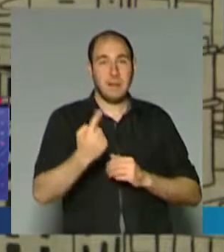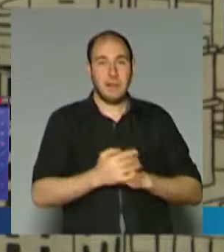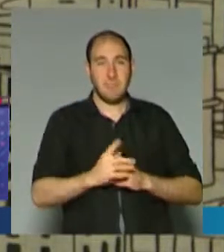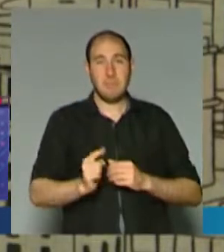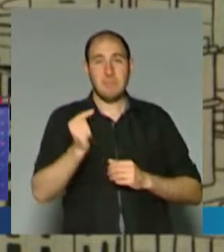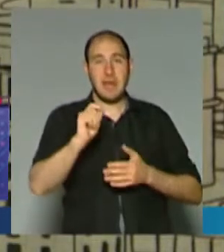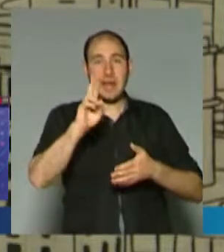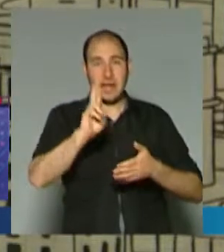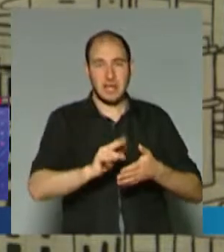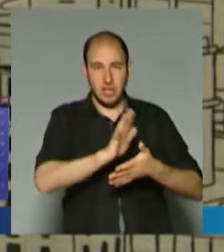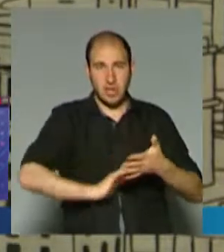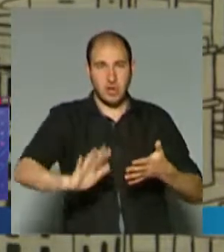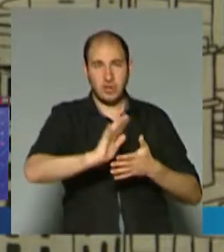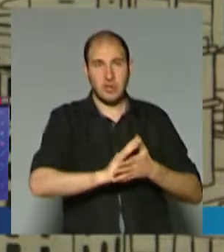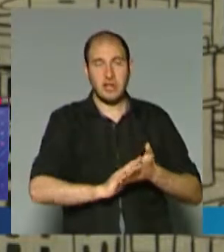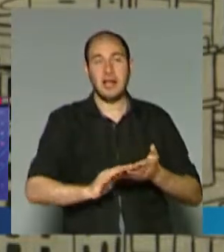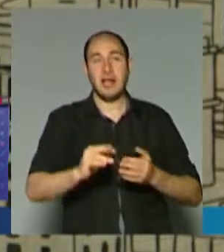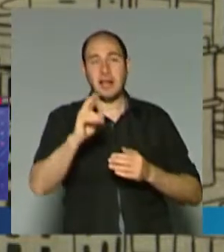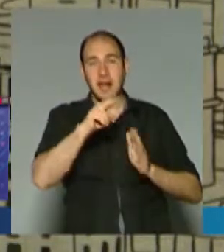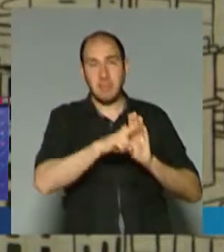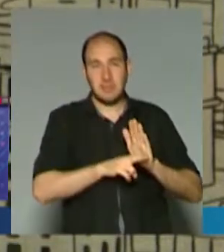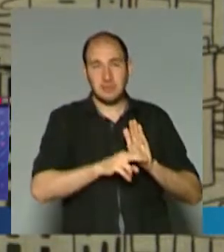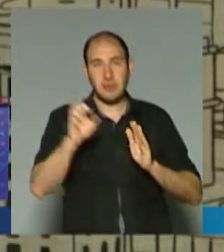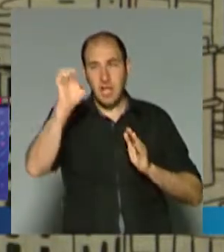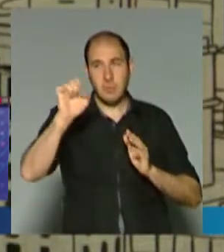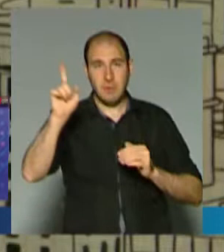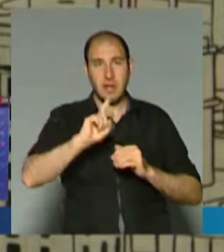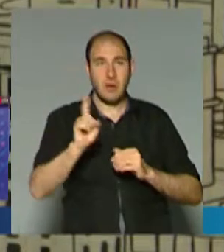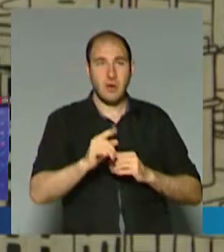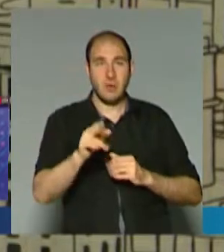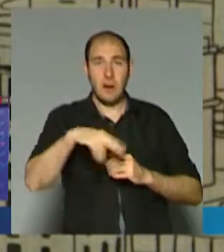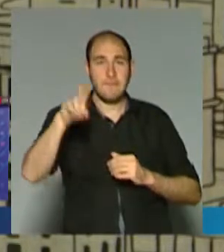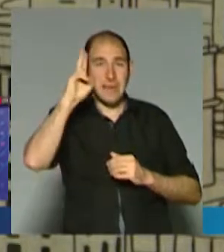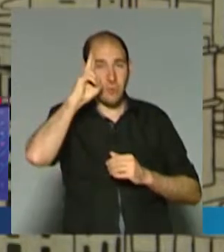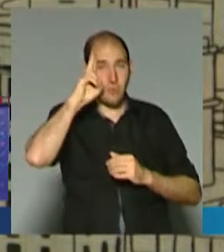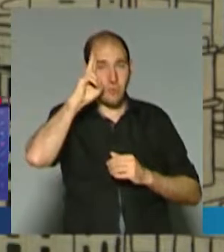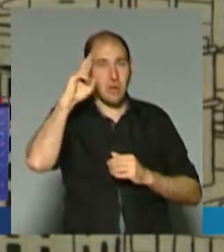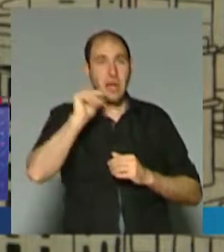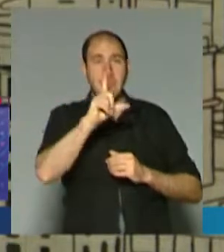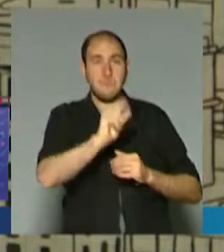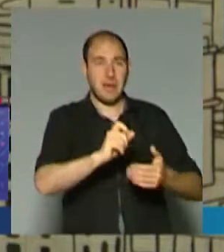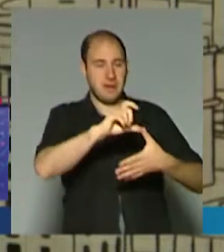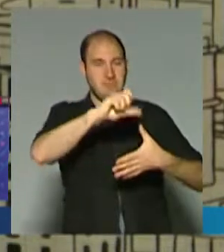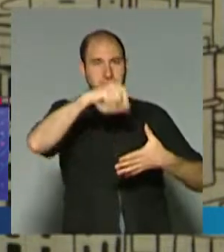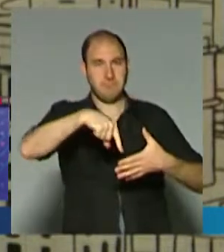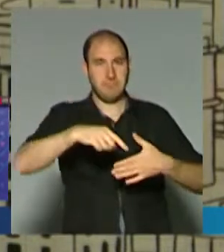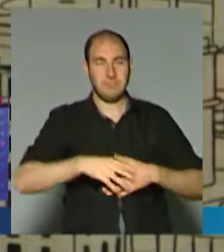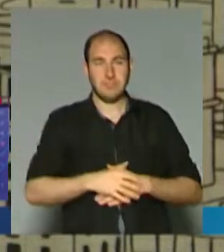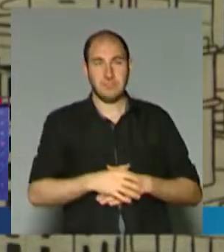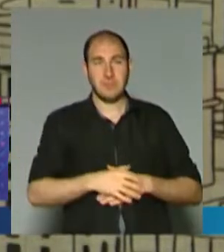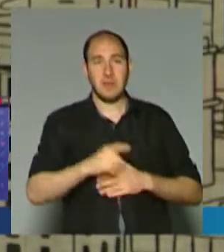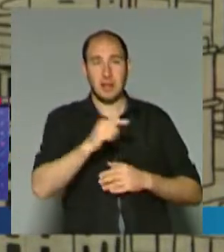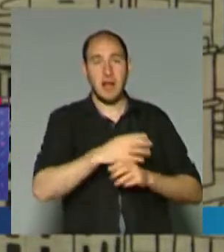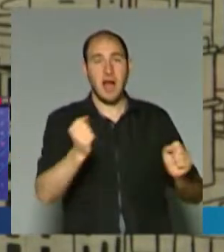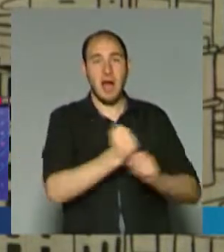La primera región en tener una reglamentación de este tipo no es la Unión Europea, sino que es Perú. Es un país latinoamericano que